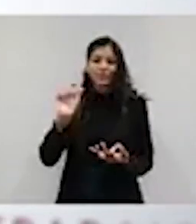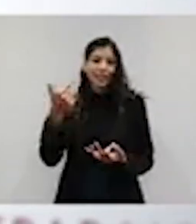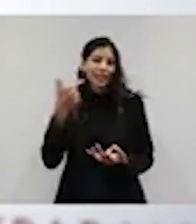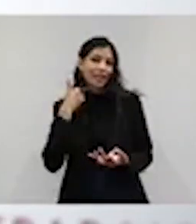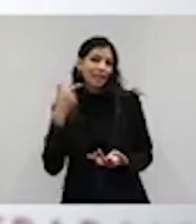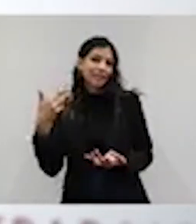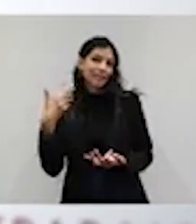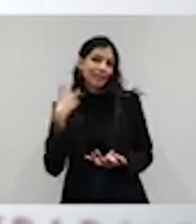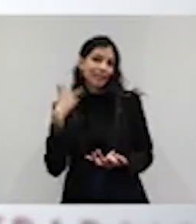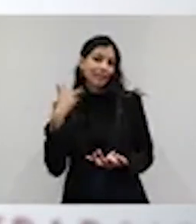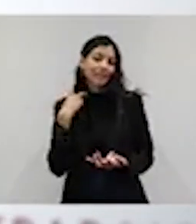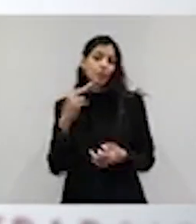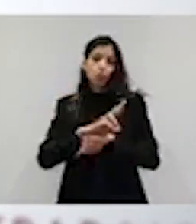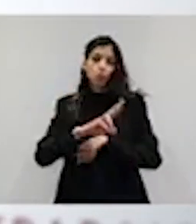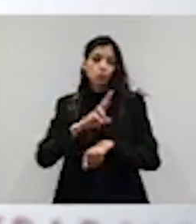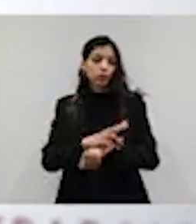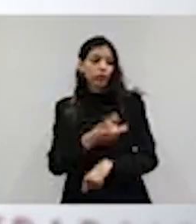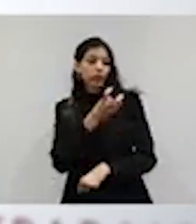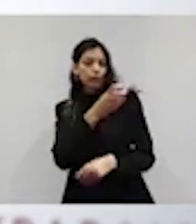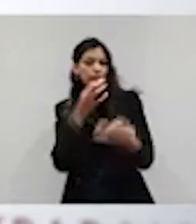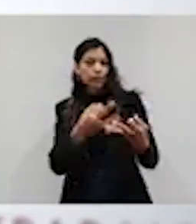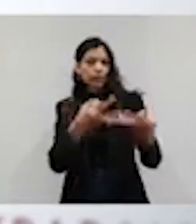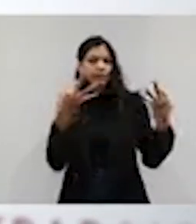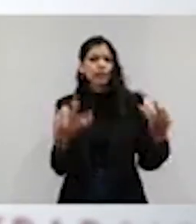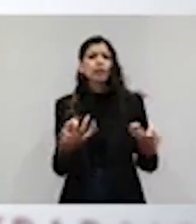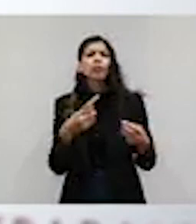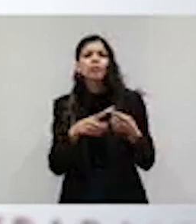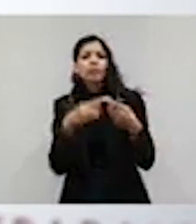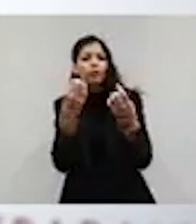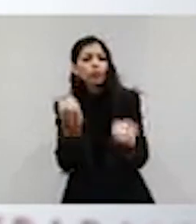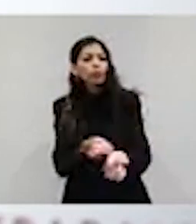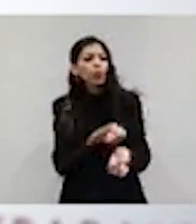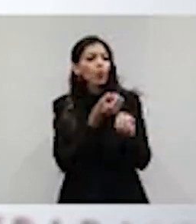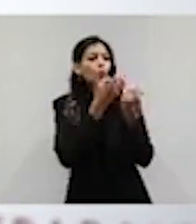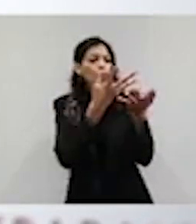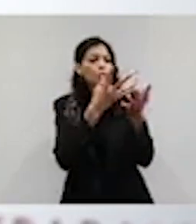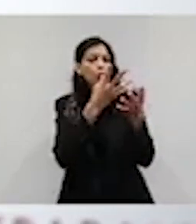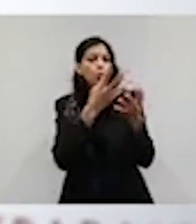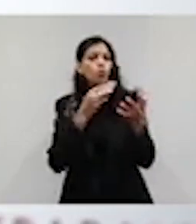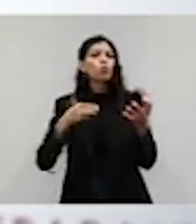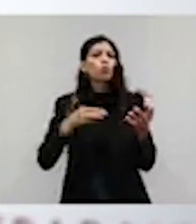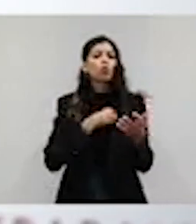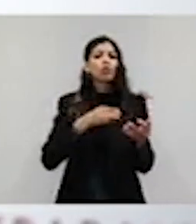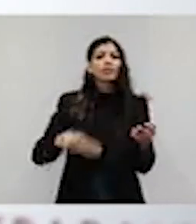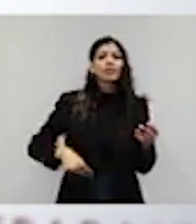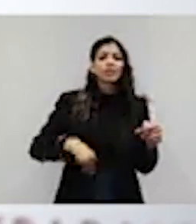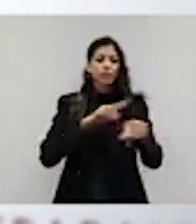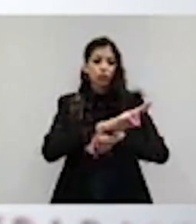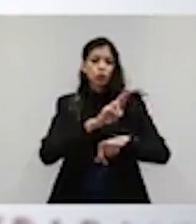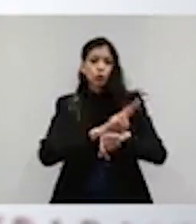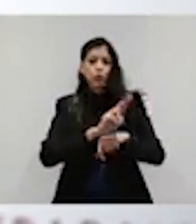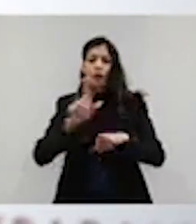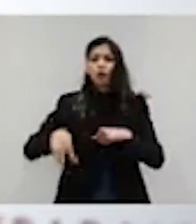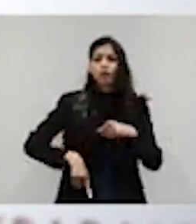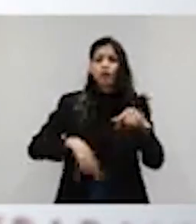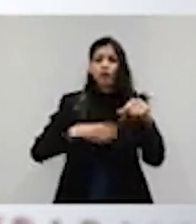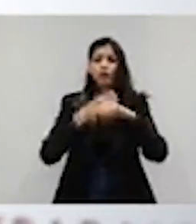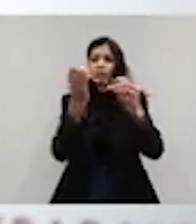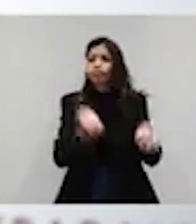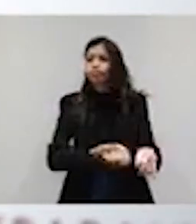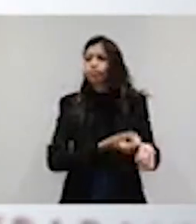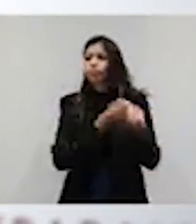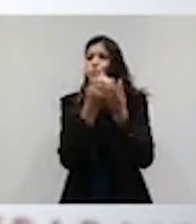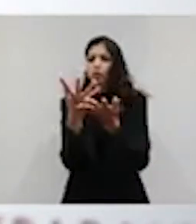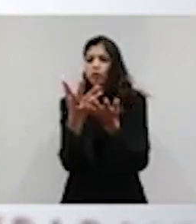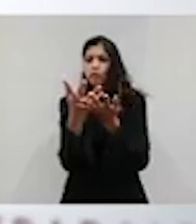Uruapan, ese terreno se lo donó el ayuntamiento de Uruapan al gobierno del estado. Y luego resulta que el